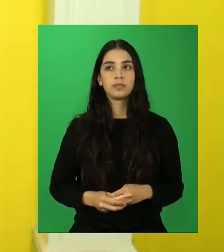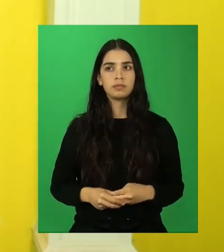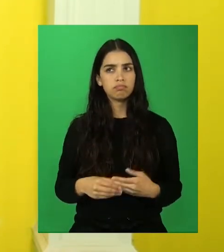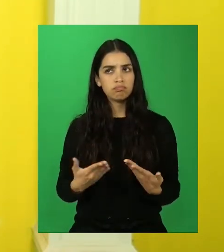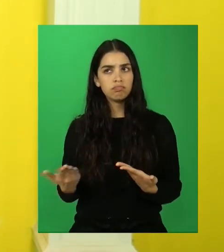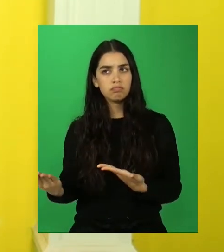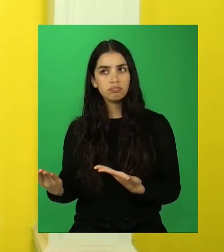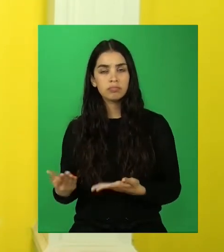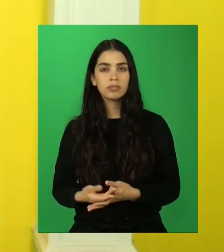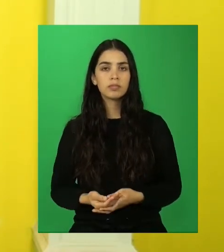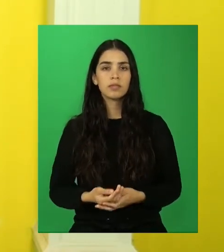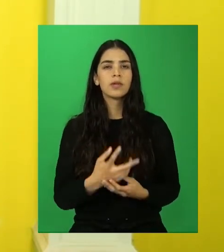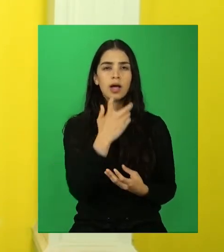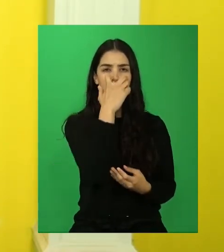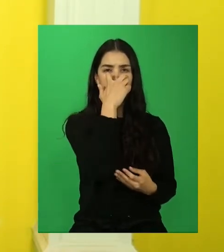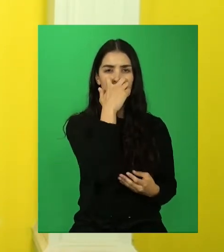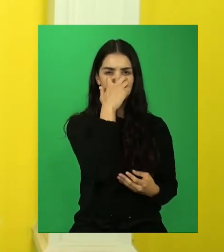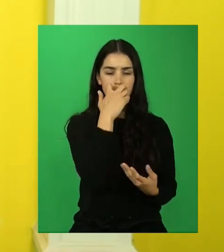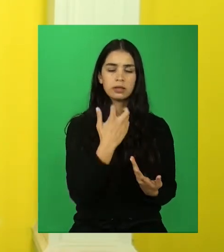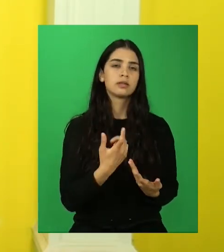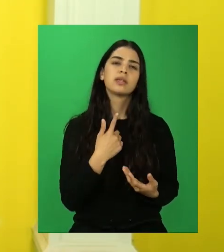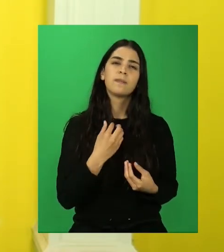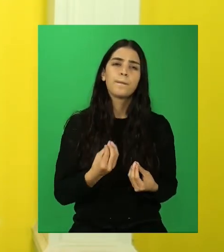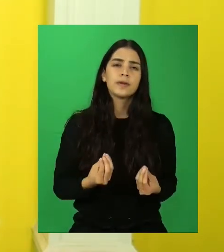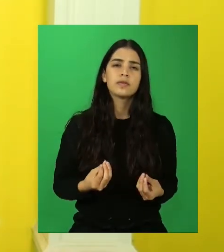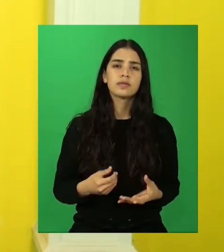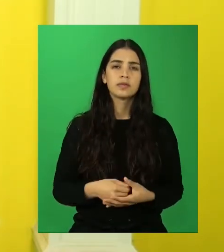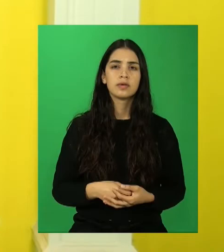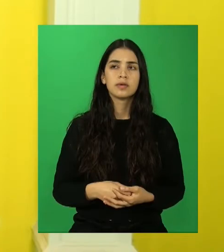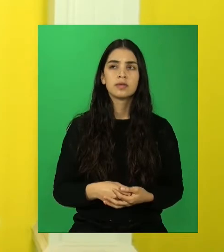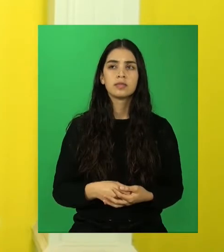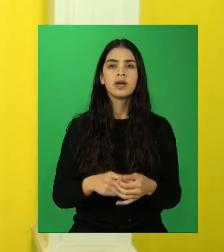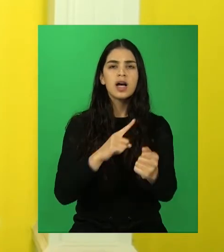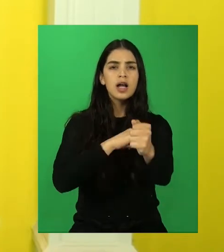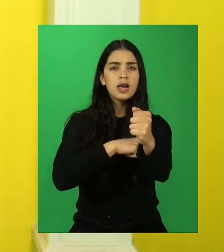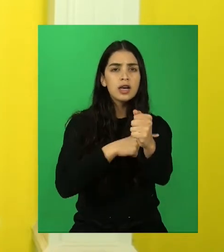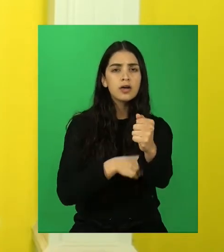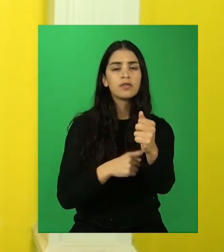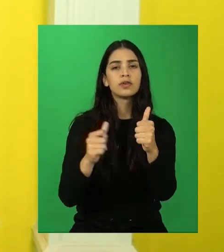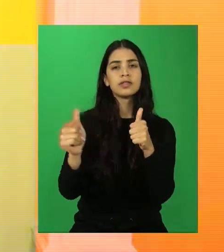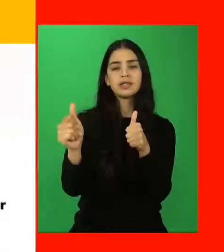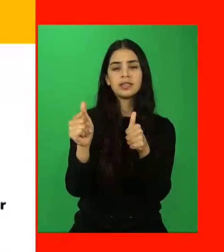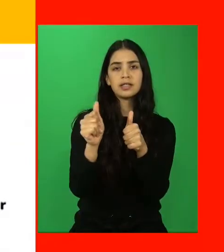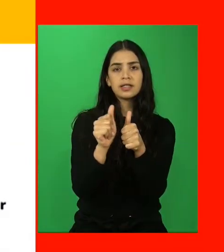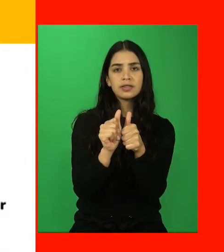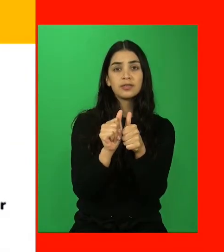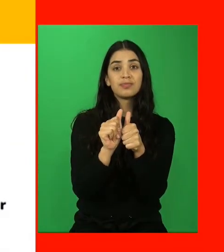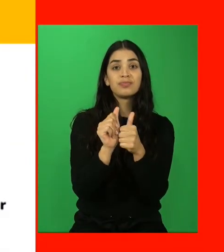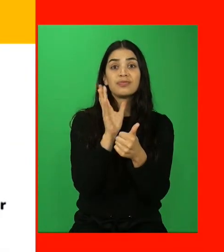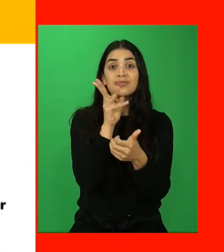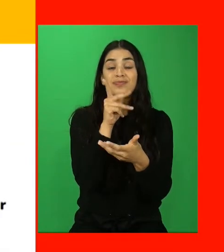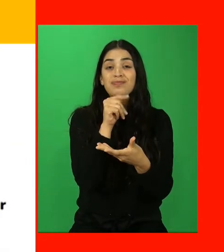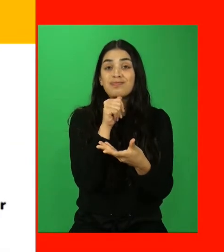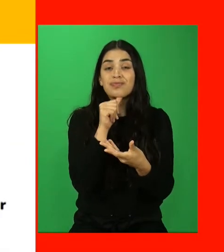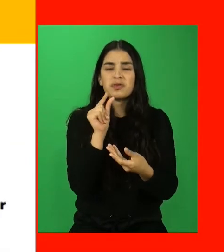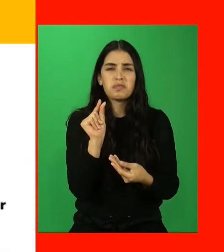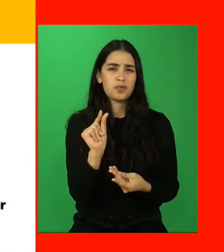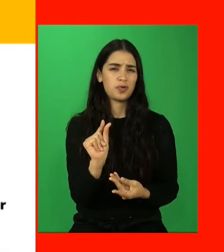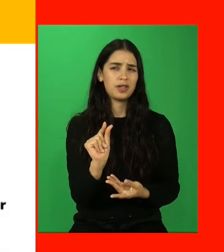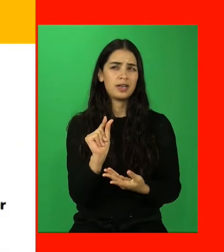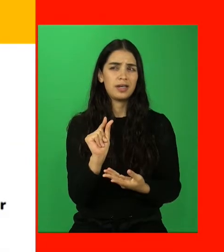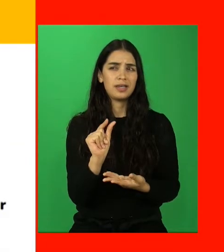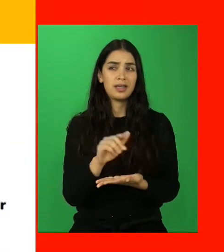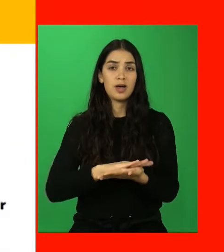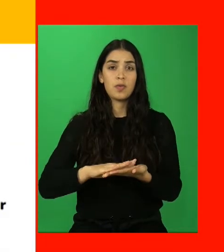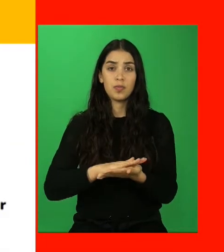Luego tenemos los gases. En los gases, las fuerzas de atracción son casi inexistentes, como se muestra en